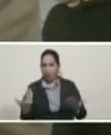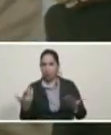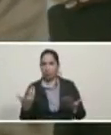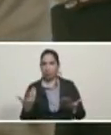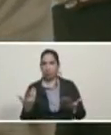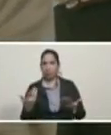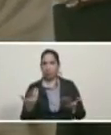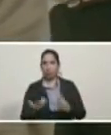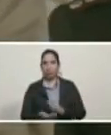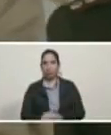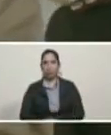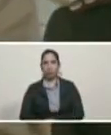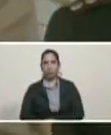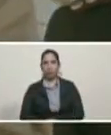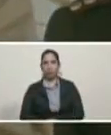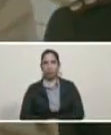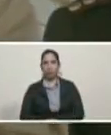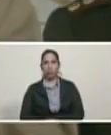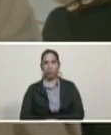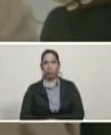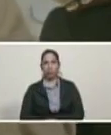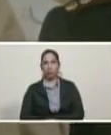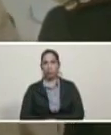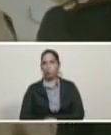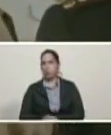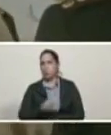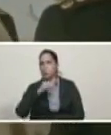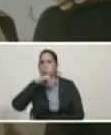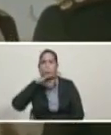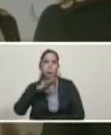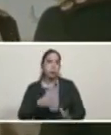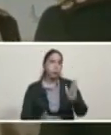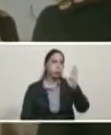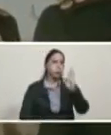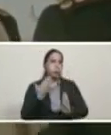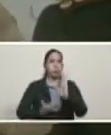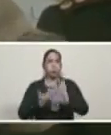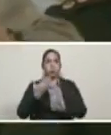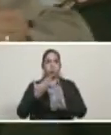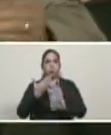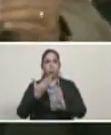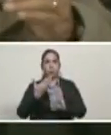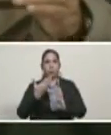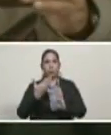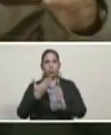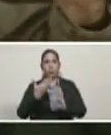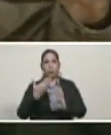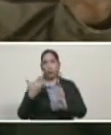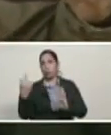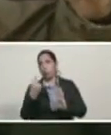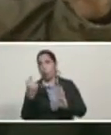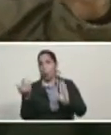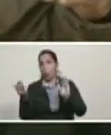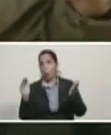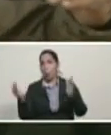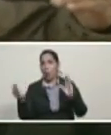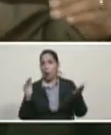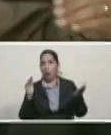Marcó una época histórica. solo comparable con la